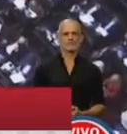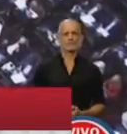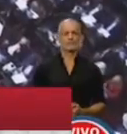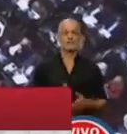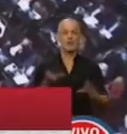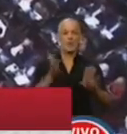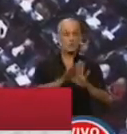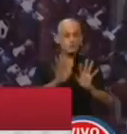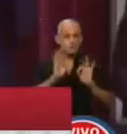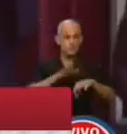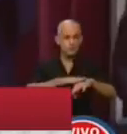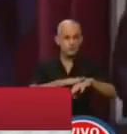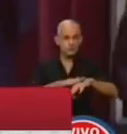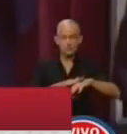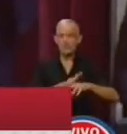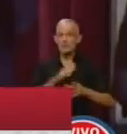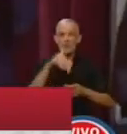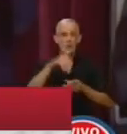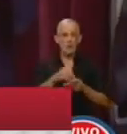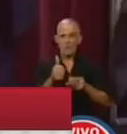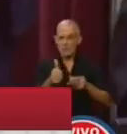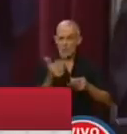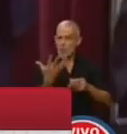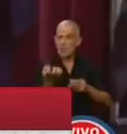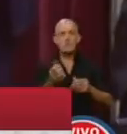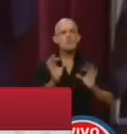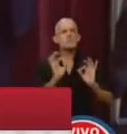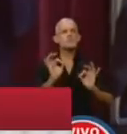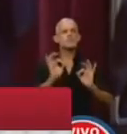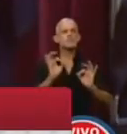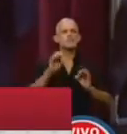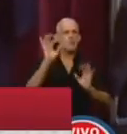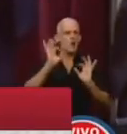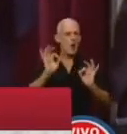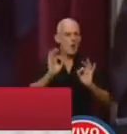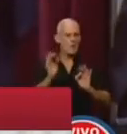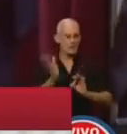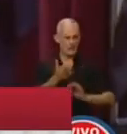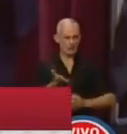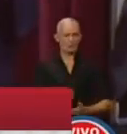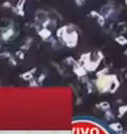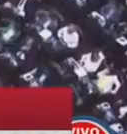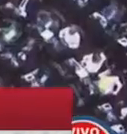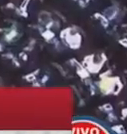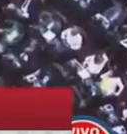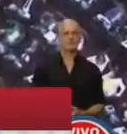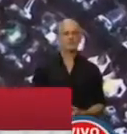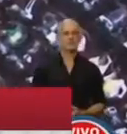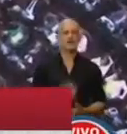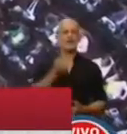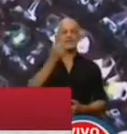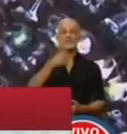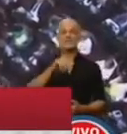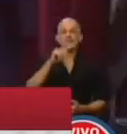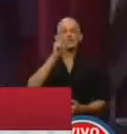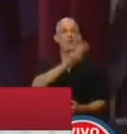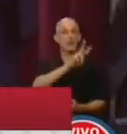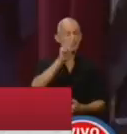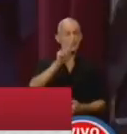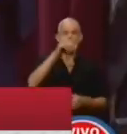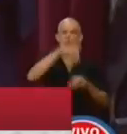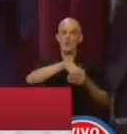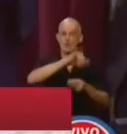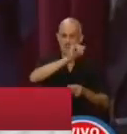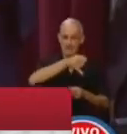algo, antes de verlo y repasarlo, Máximo, presten atención a las reacciones en la bancada de Juntos por el Cambio, cuando la enfocan a